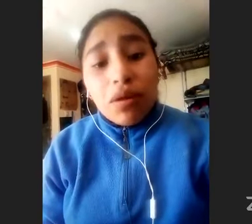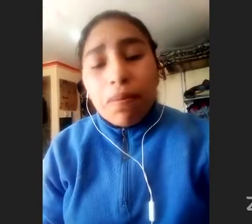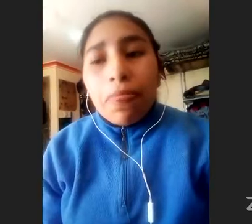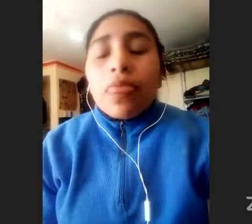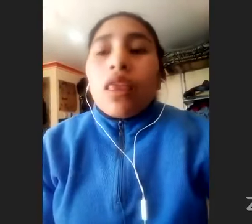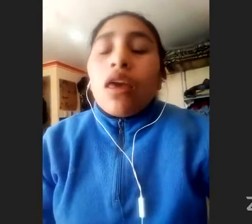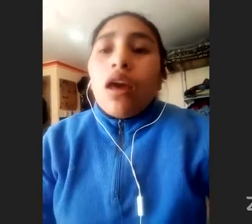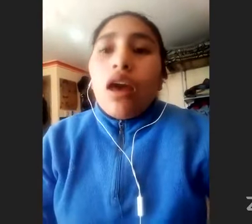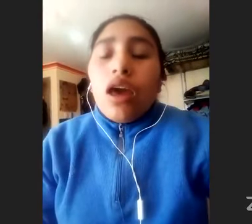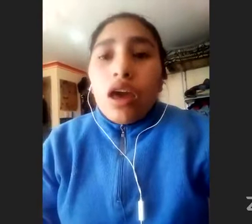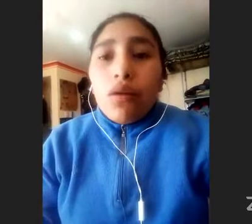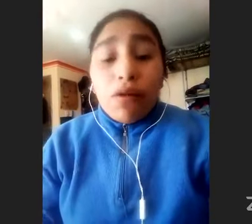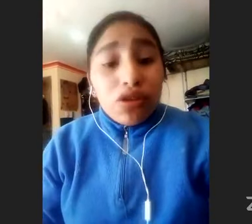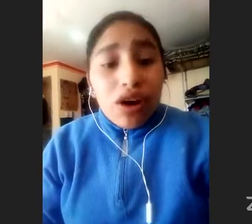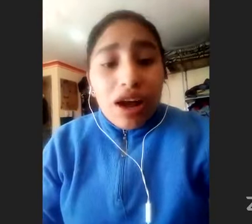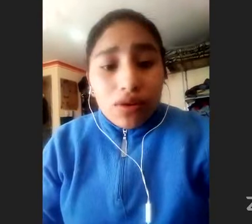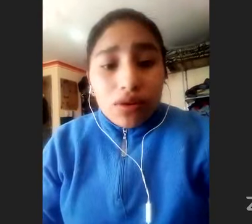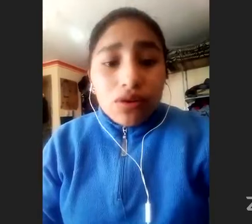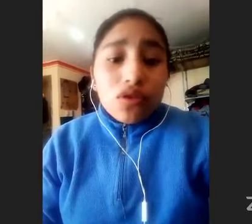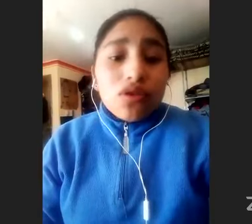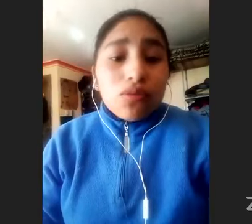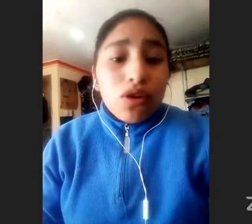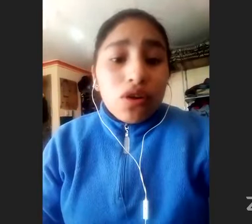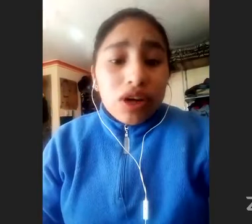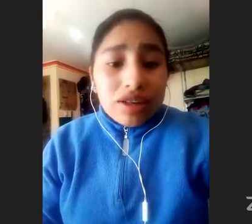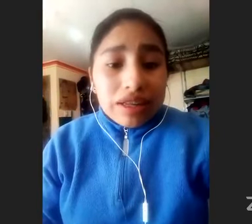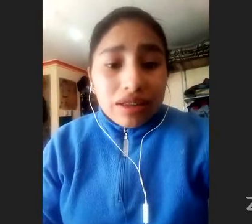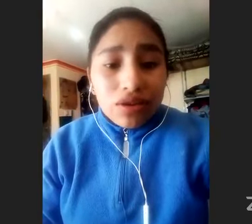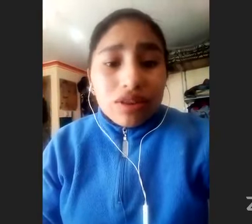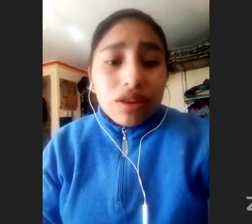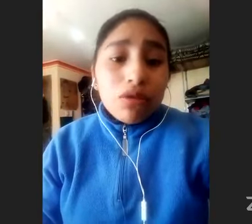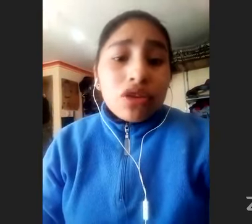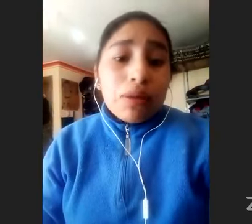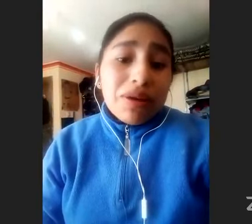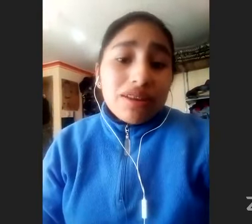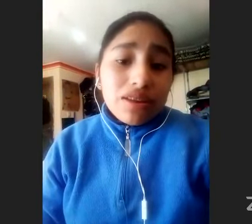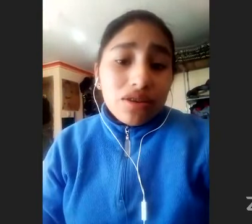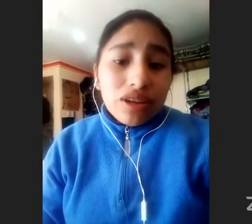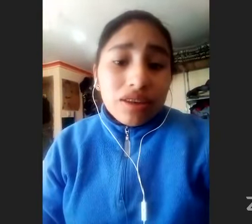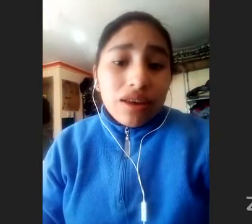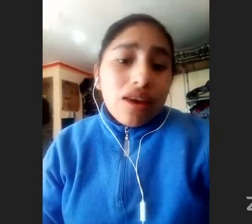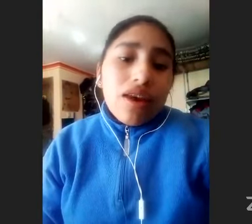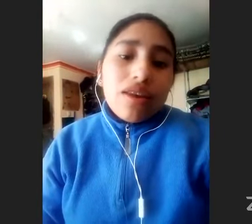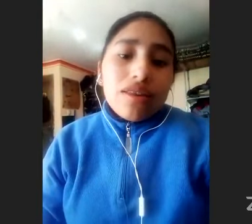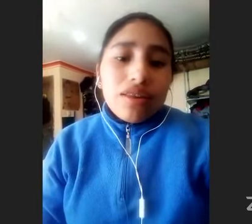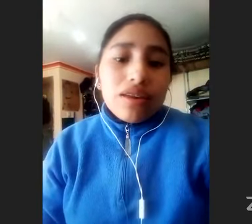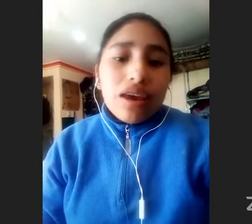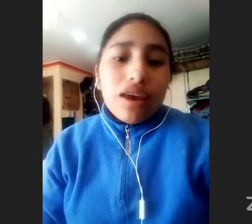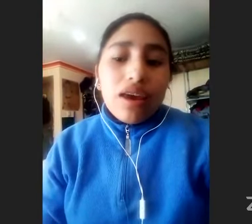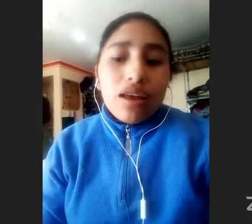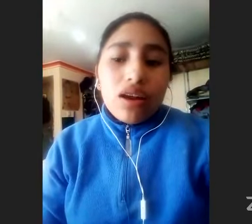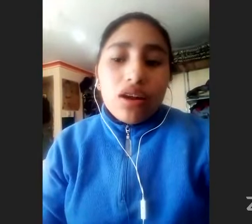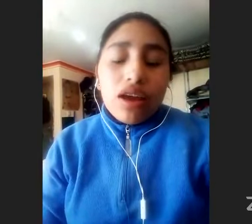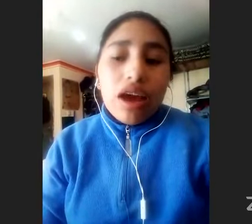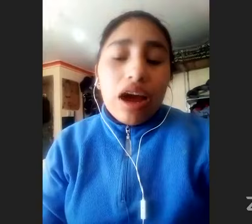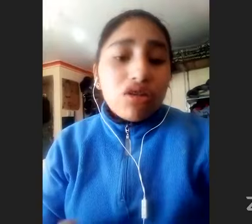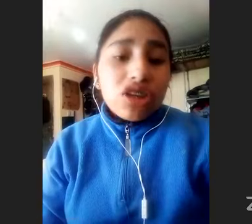19 por otro lado nosotros como organización damos capacitaciones es decir que